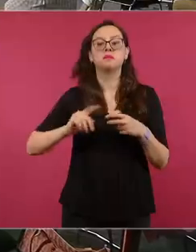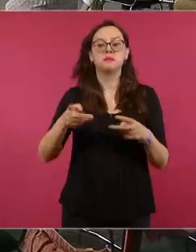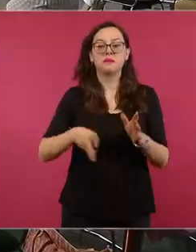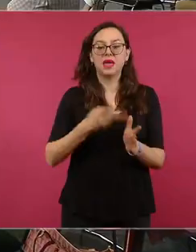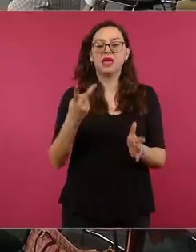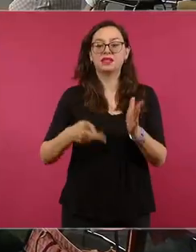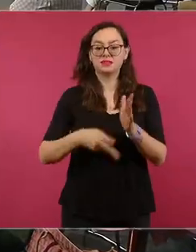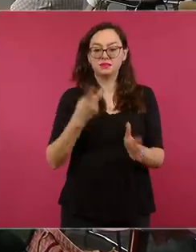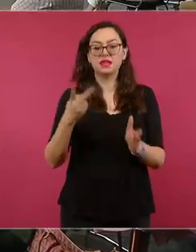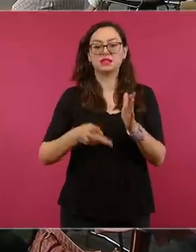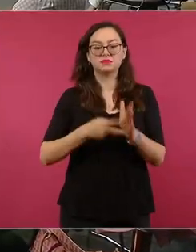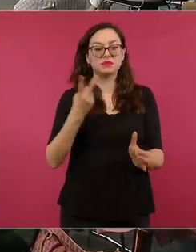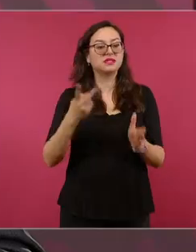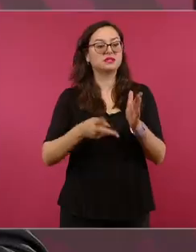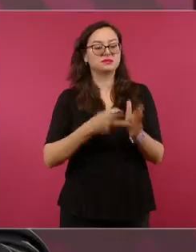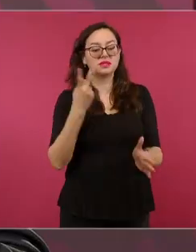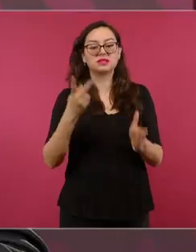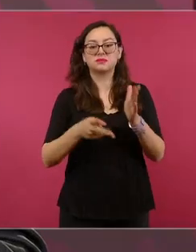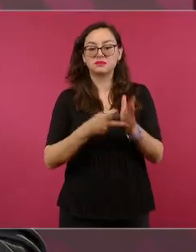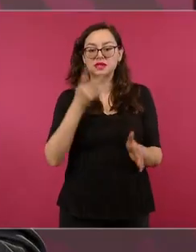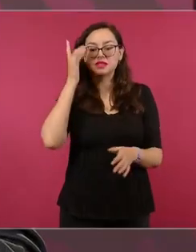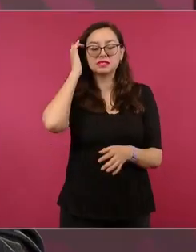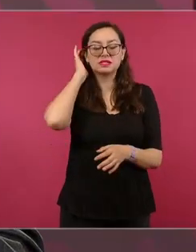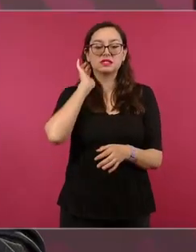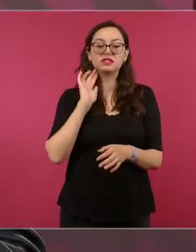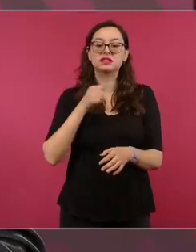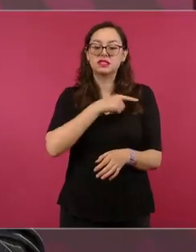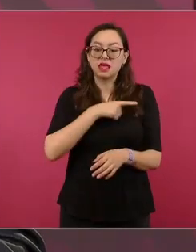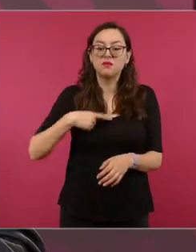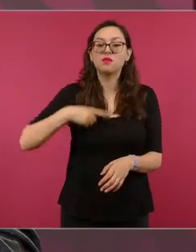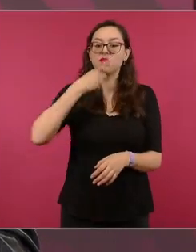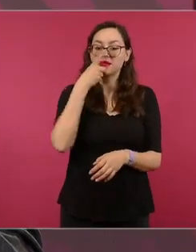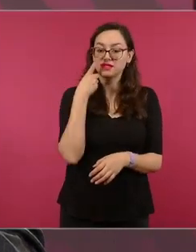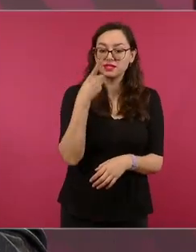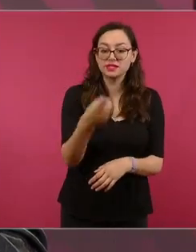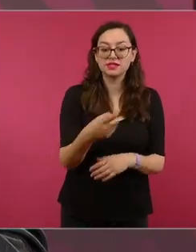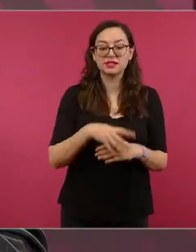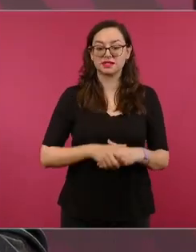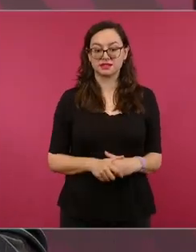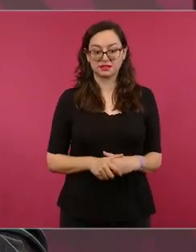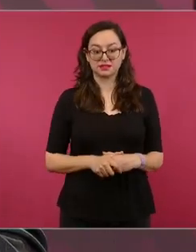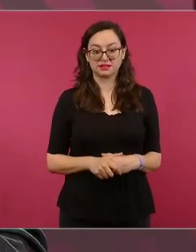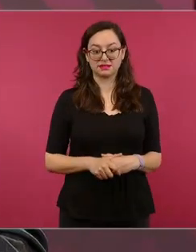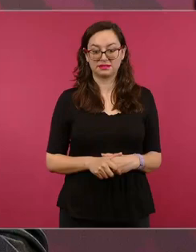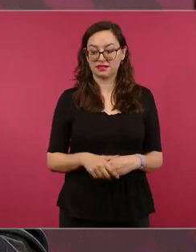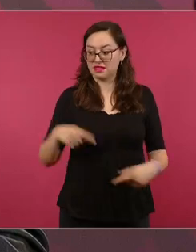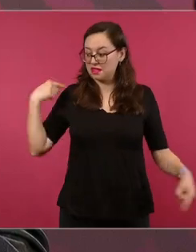más grande que se haya registrado en la historia de México,